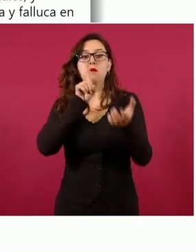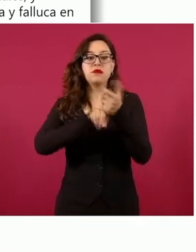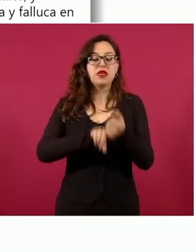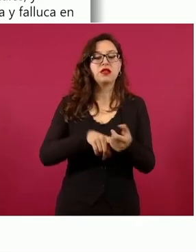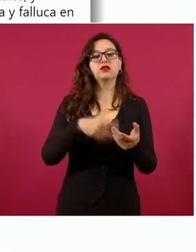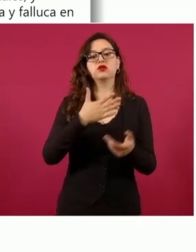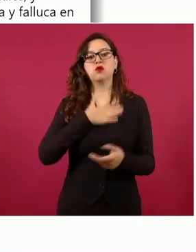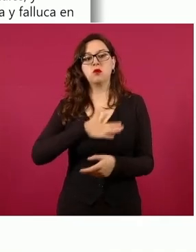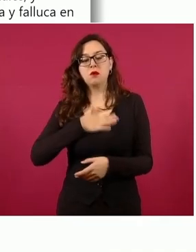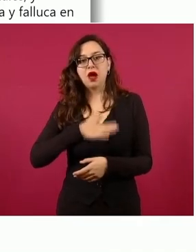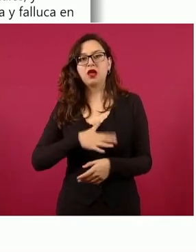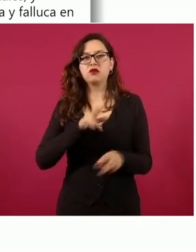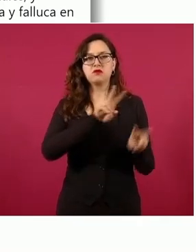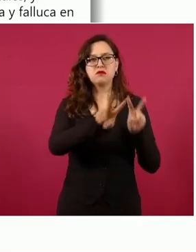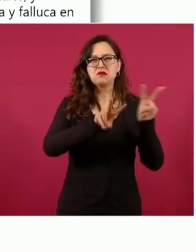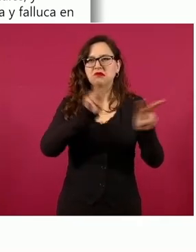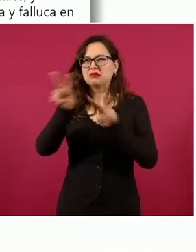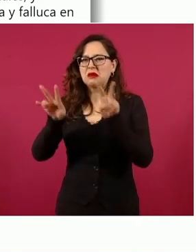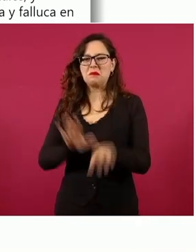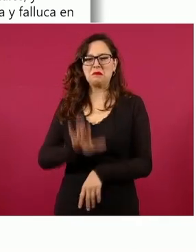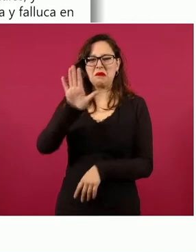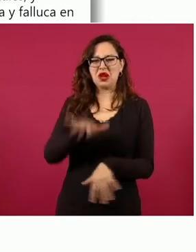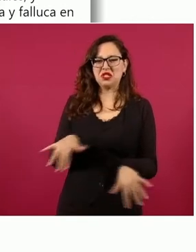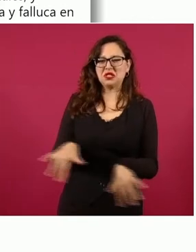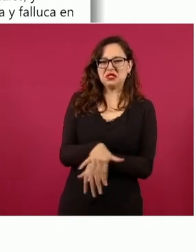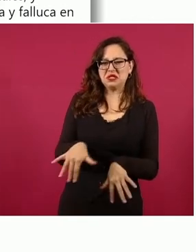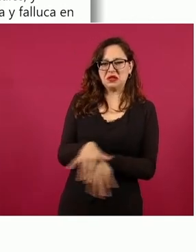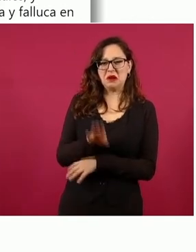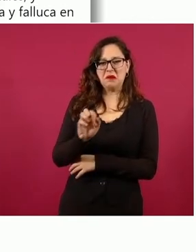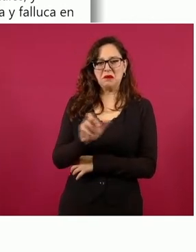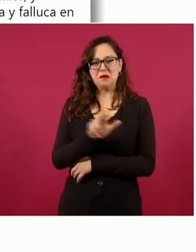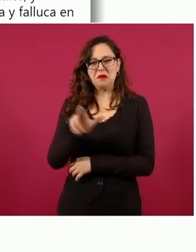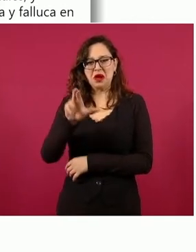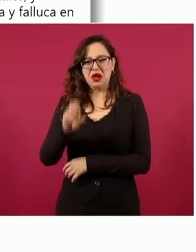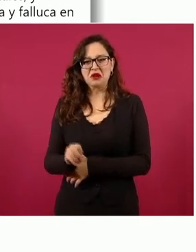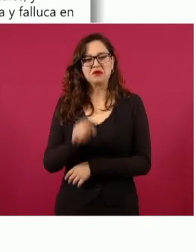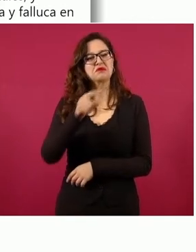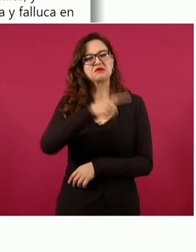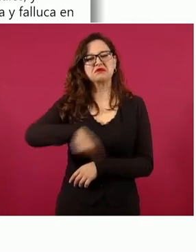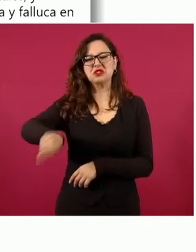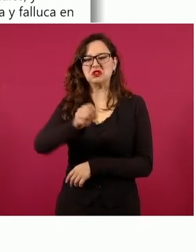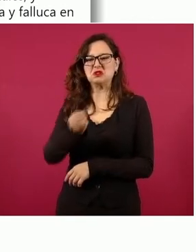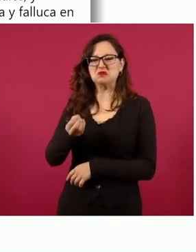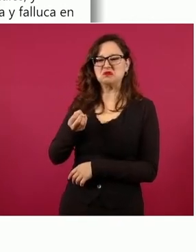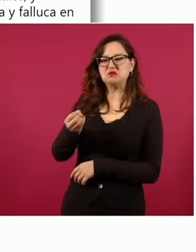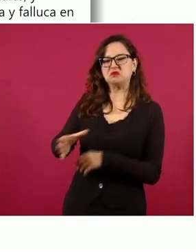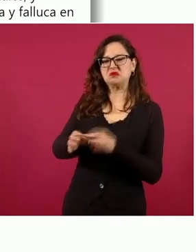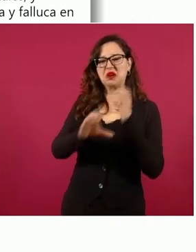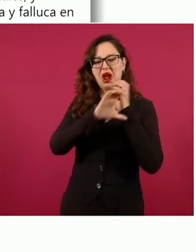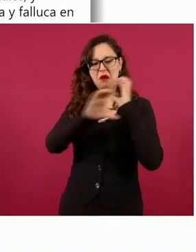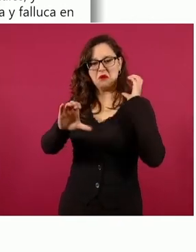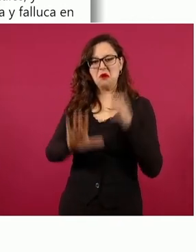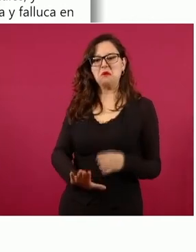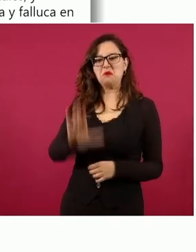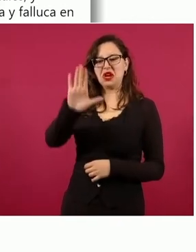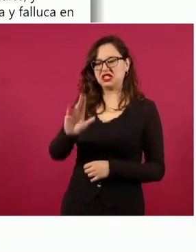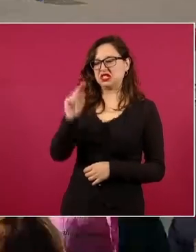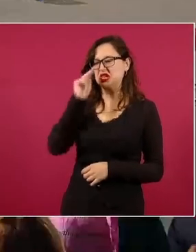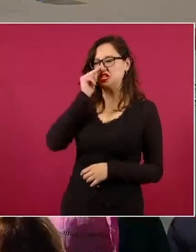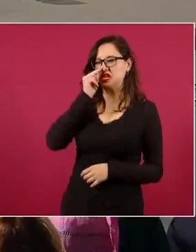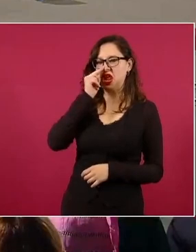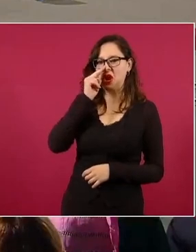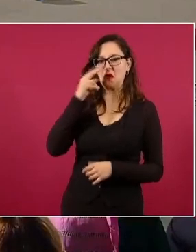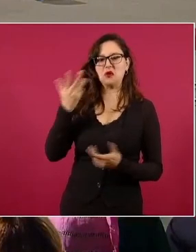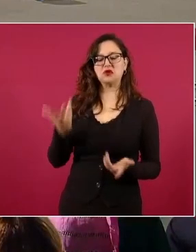la estética de barrio. De plano le dicen la central avionera de los nacos. Bueno, han dicho de todo.